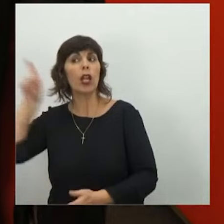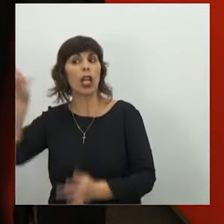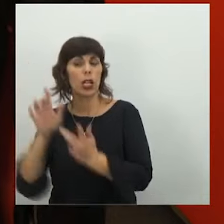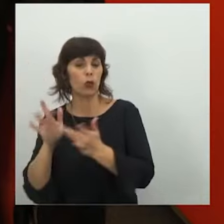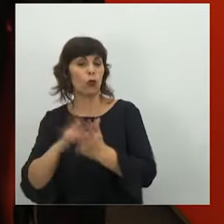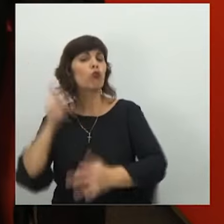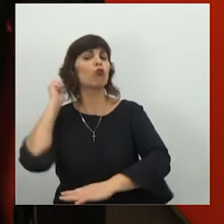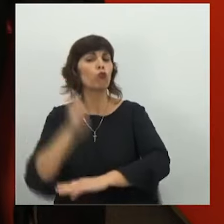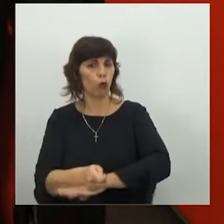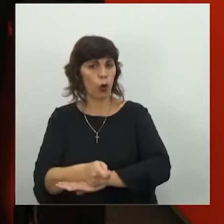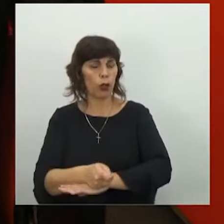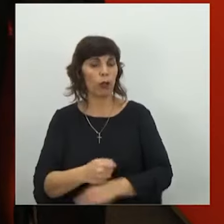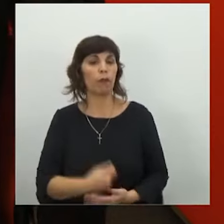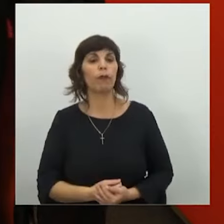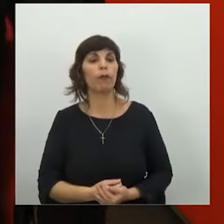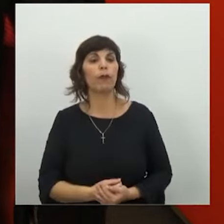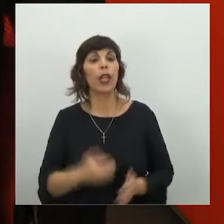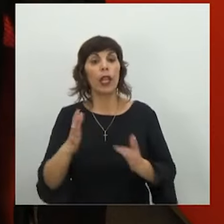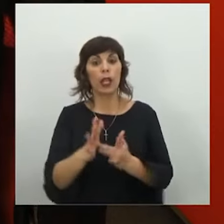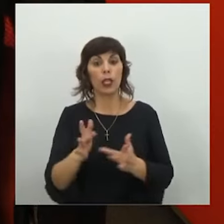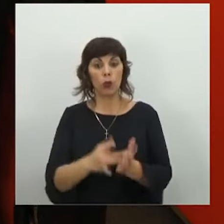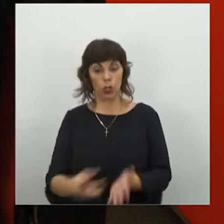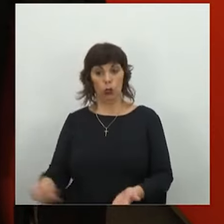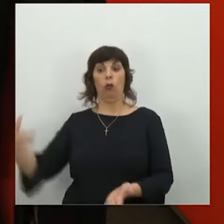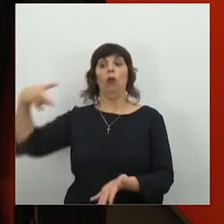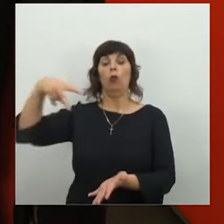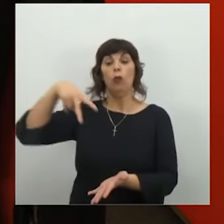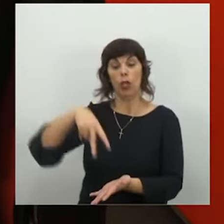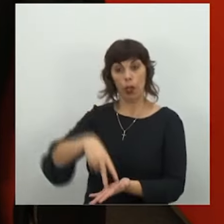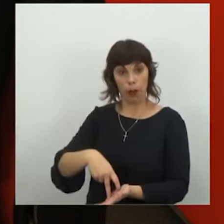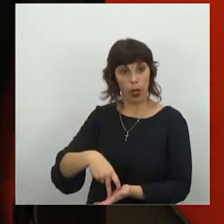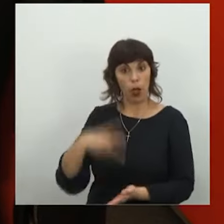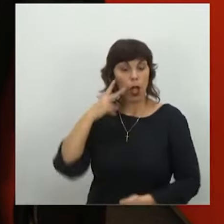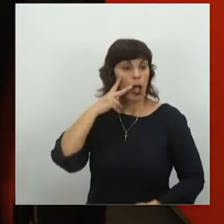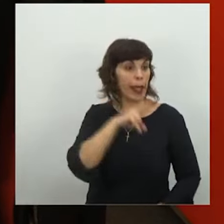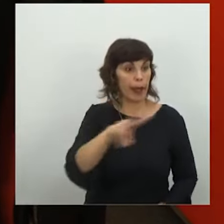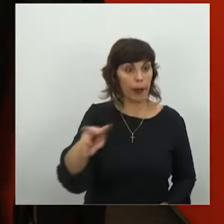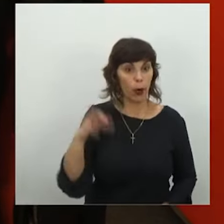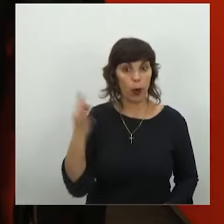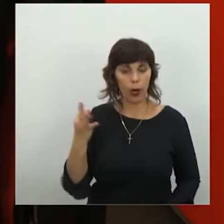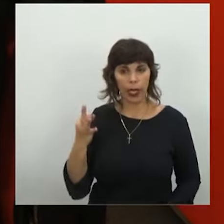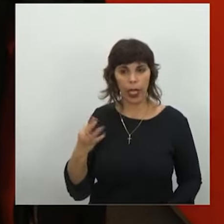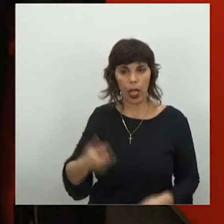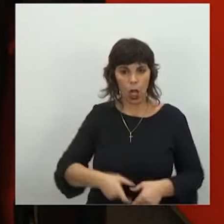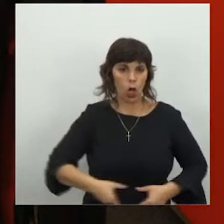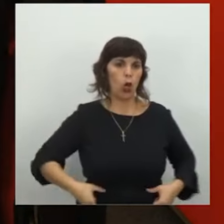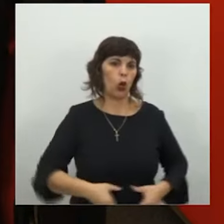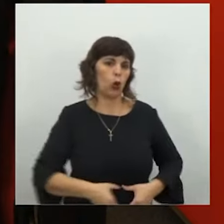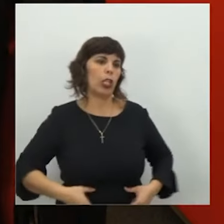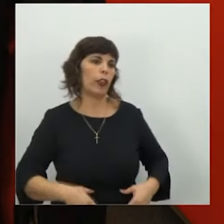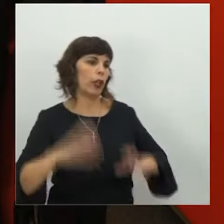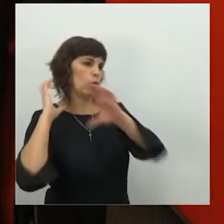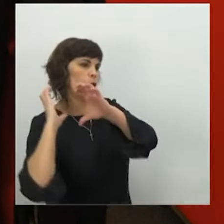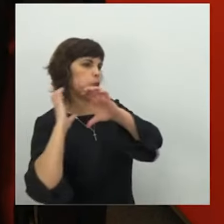Él vio esa procesión, como muchas veces en muchos lugares se hacen